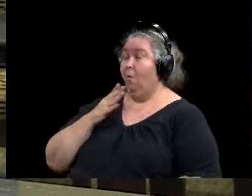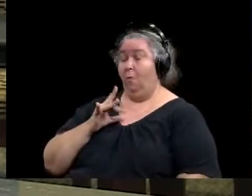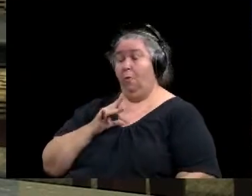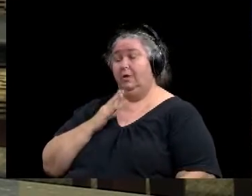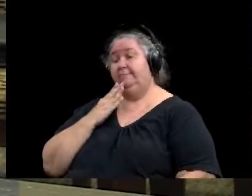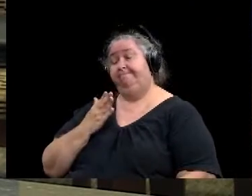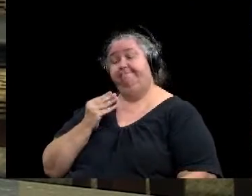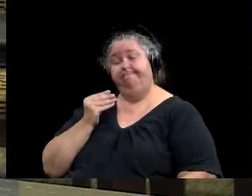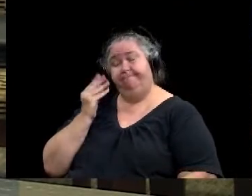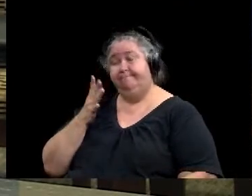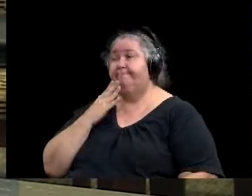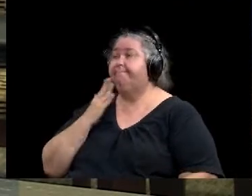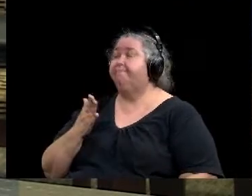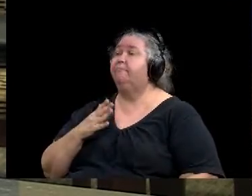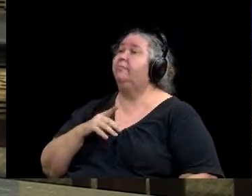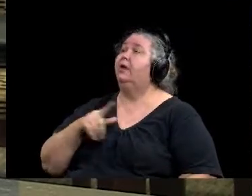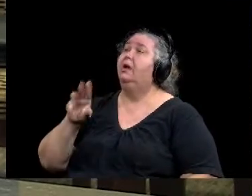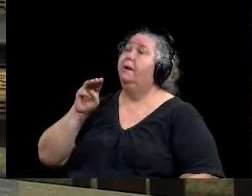información